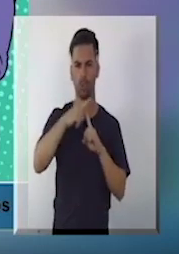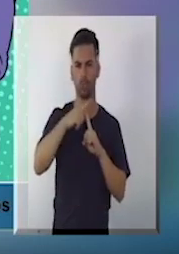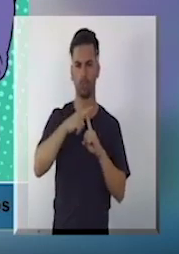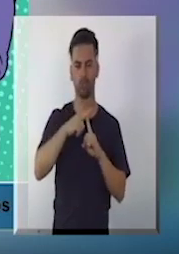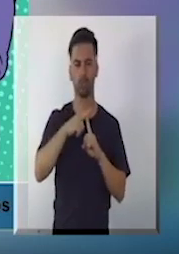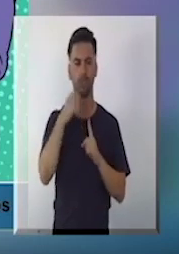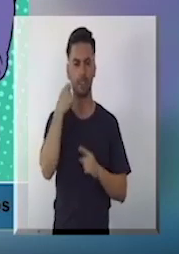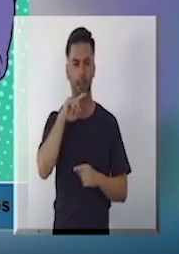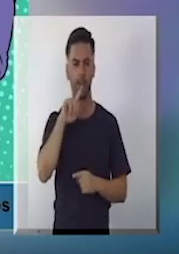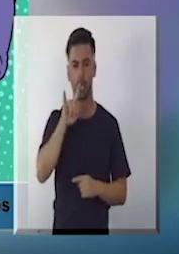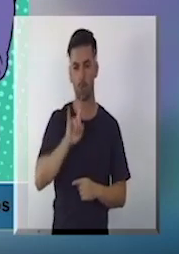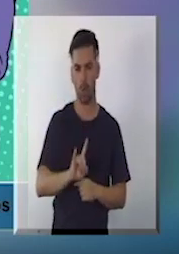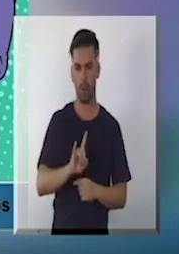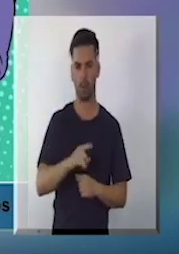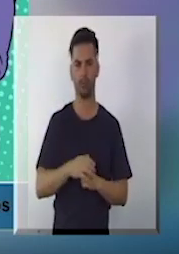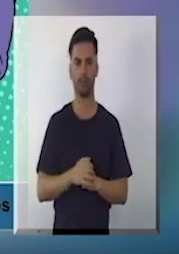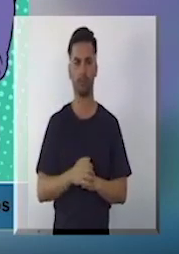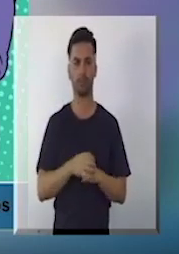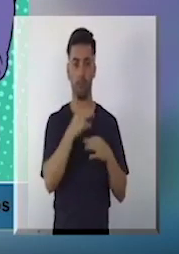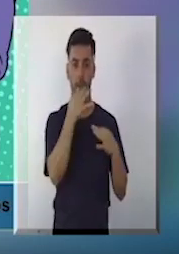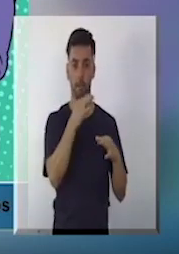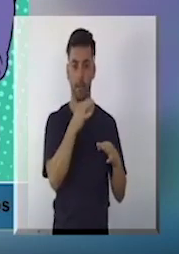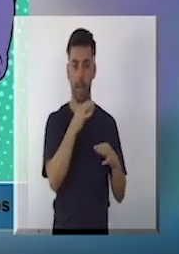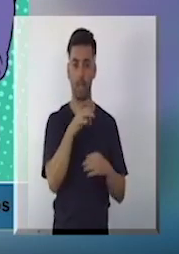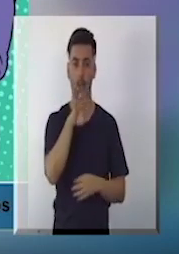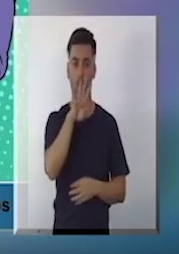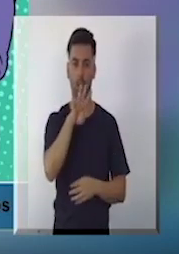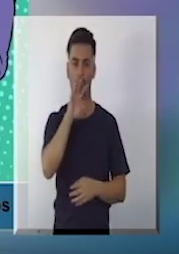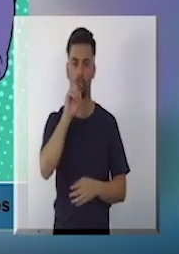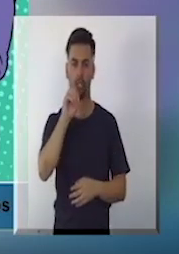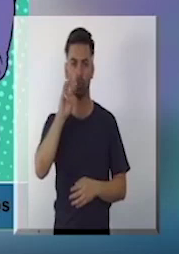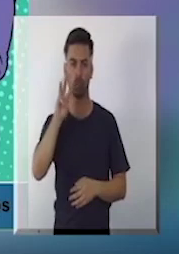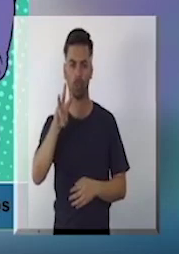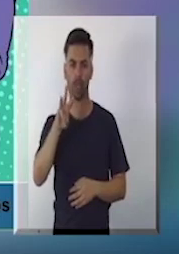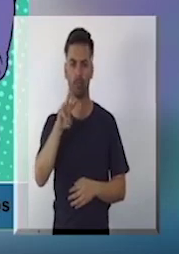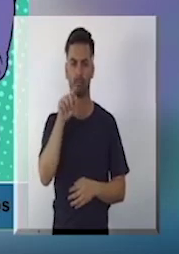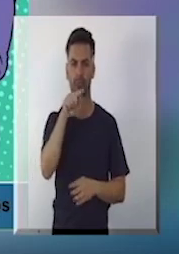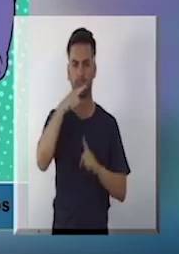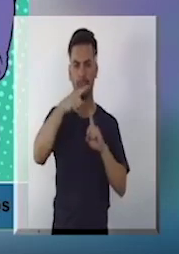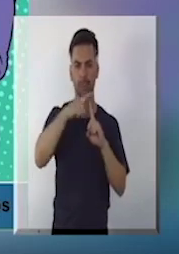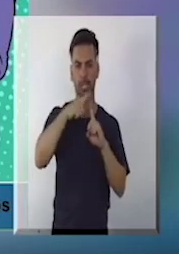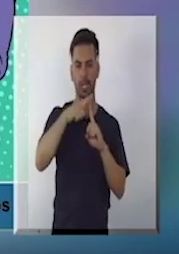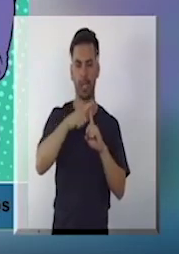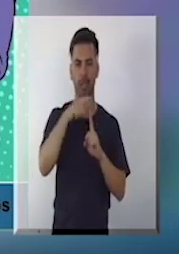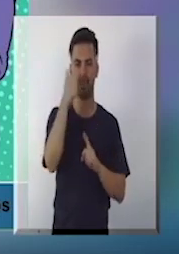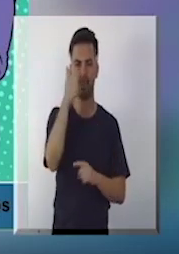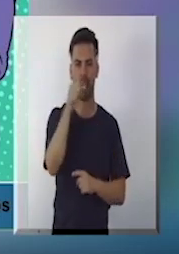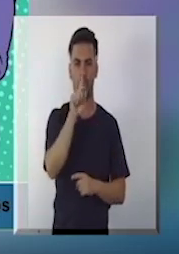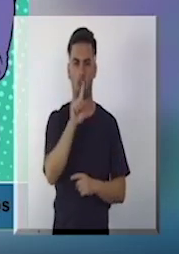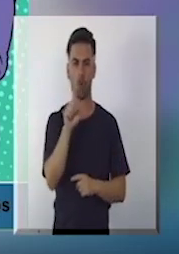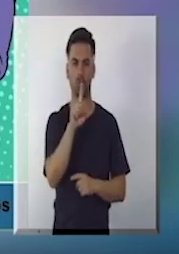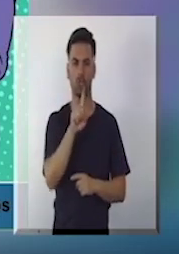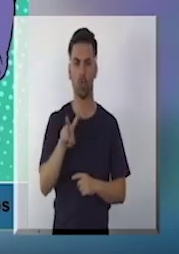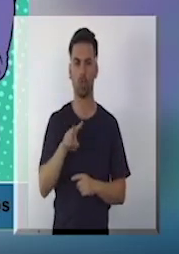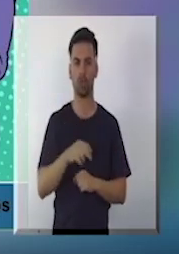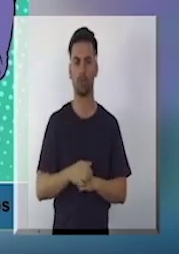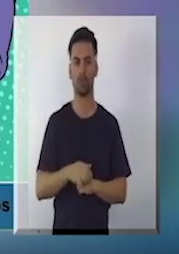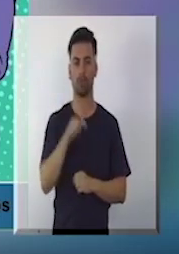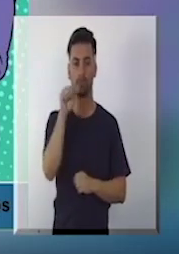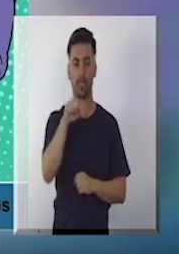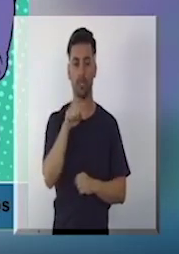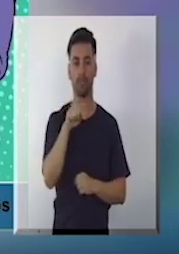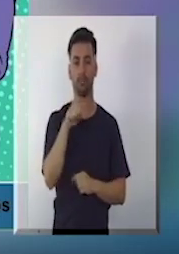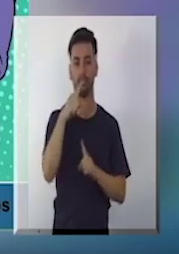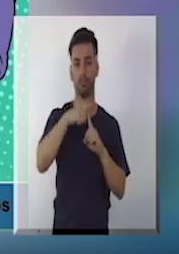la 403 aparece el ejercicio 10, 11 y 12. El ejercicio 13,